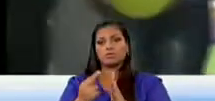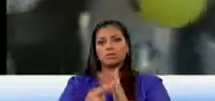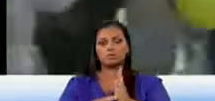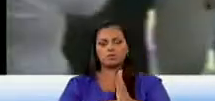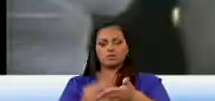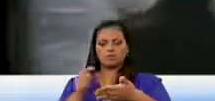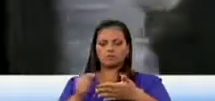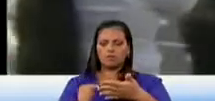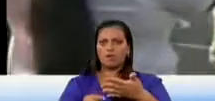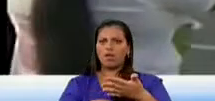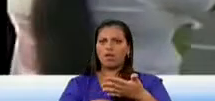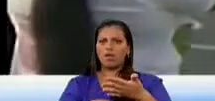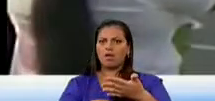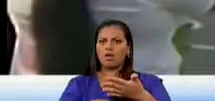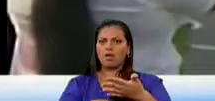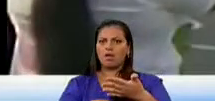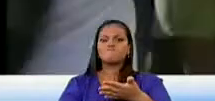todo el barrio.